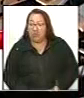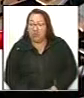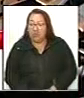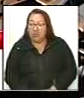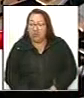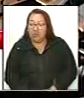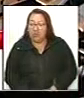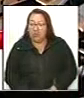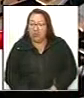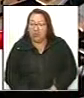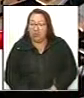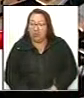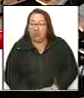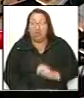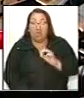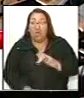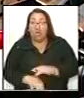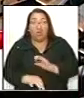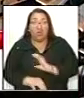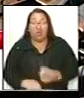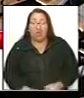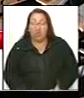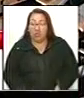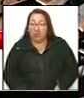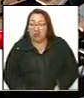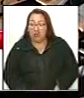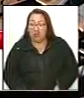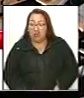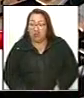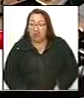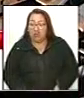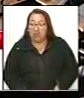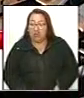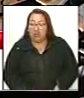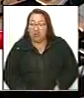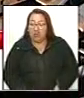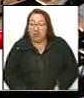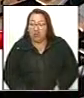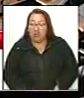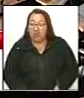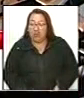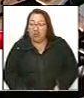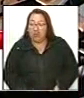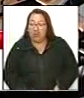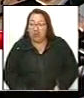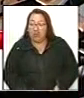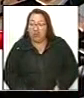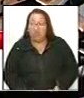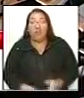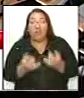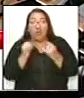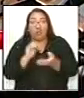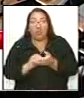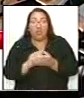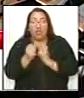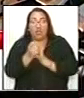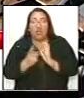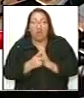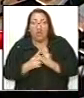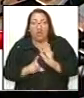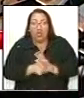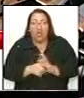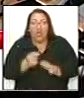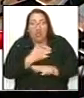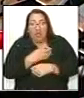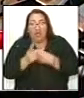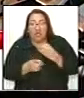más, no las he tocado para nada. Solamente he hecho referencia que la información que usted pone en la discusión están contenidas en el decreto legislativo que